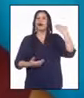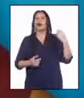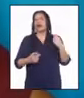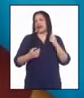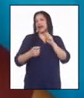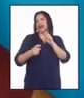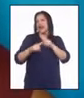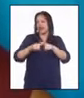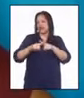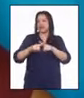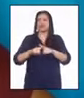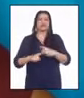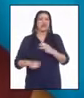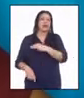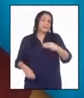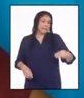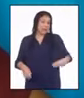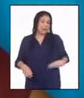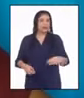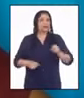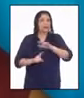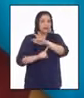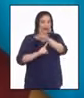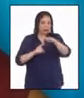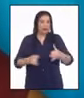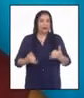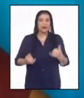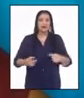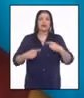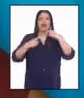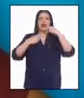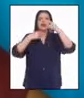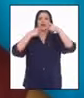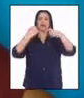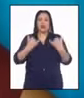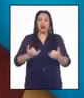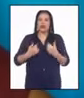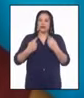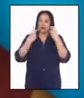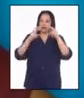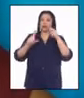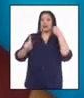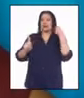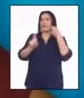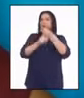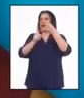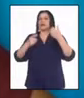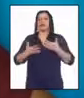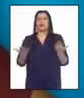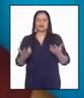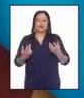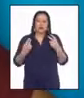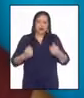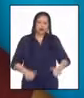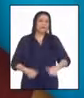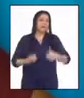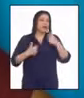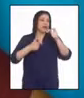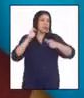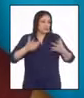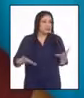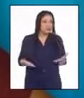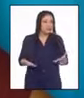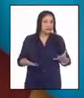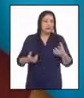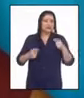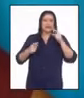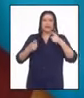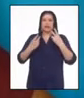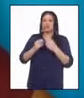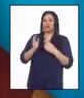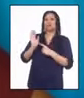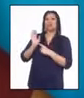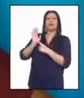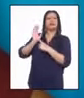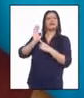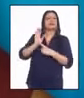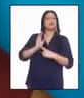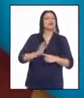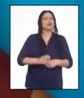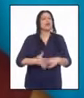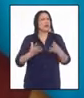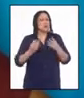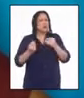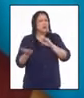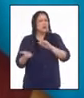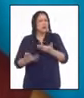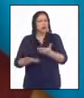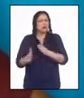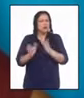Muñoz, había declarado que ahora estamos viendo el impacto del coronavirus en la vida humana, que nos está enrostrando la cantidad de muertos